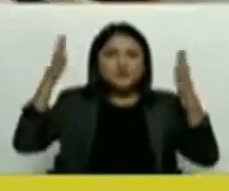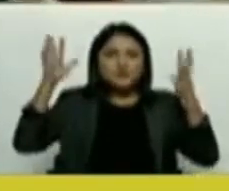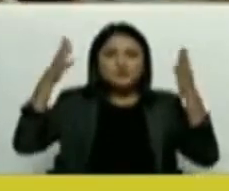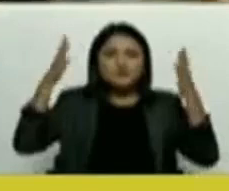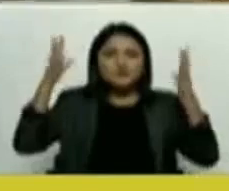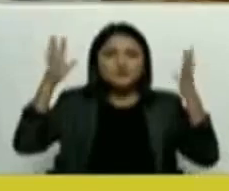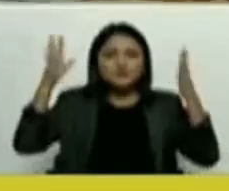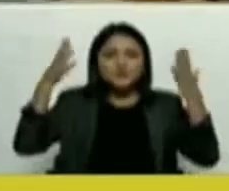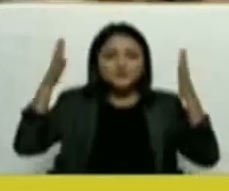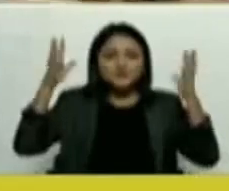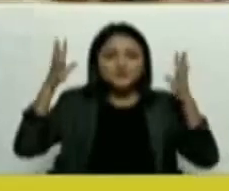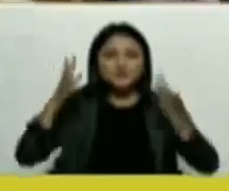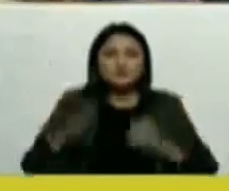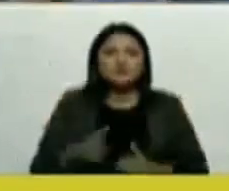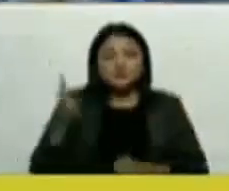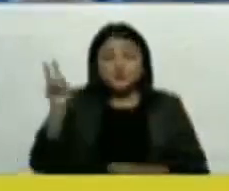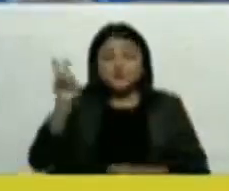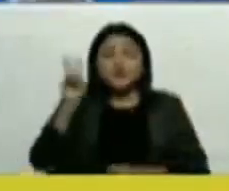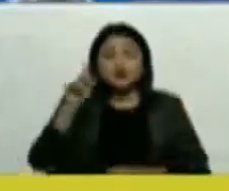In